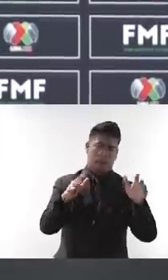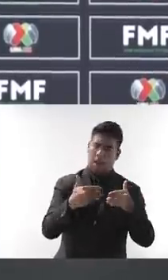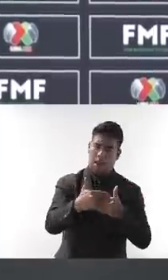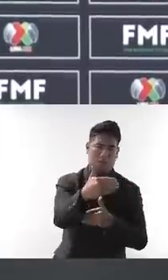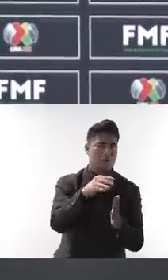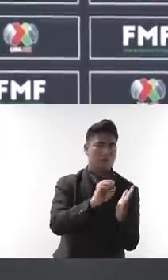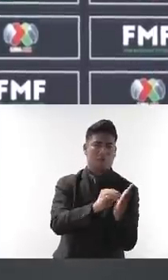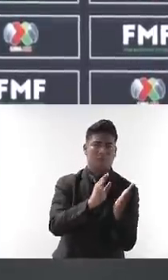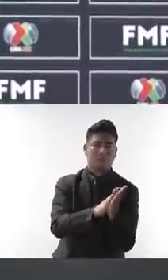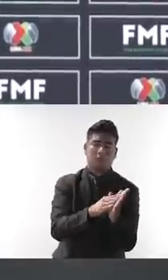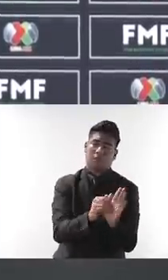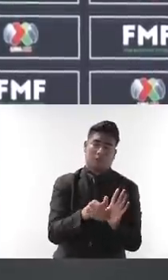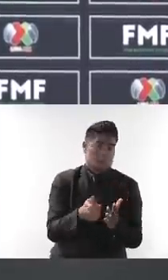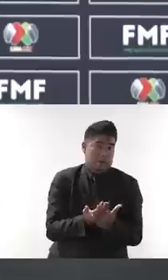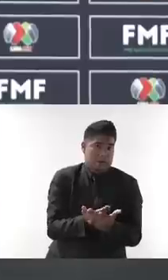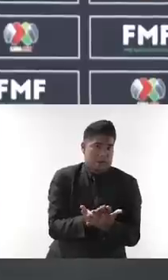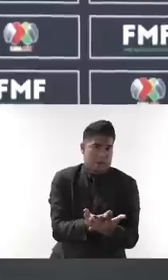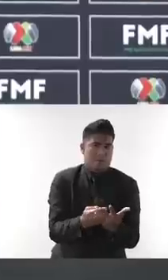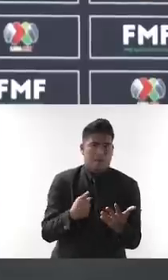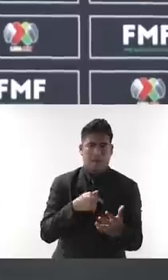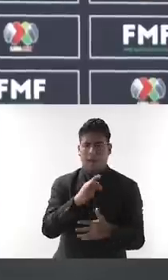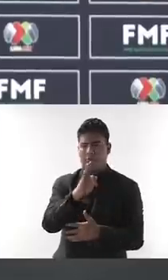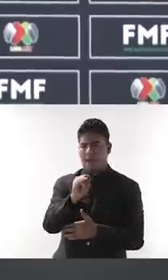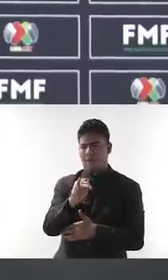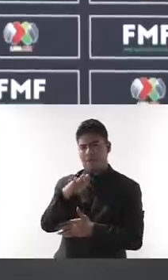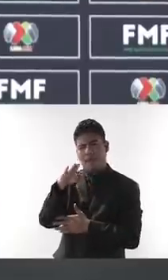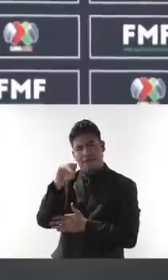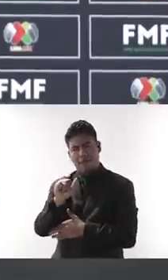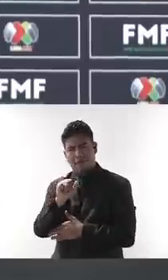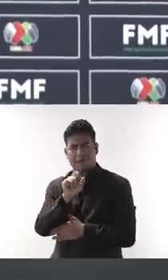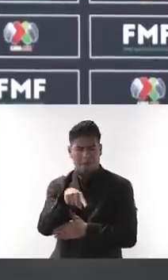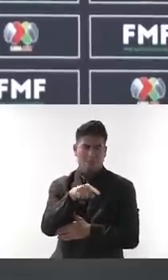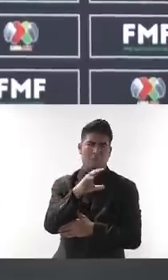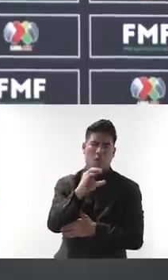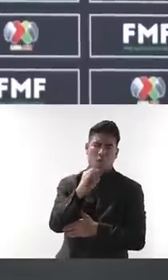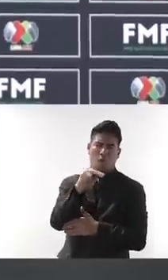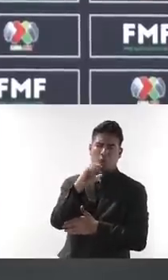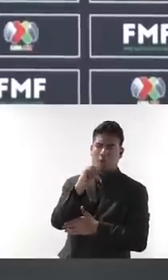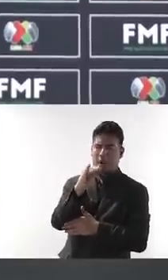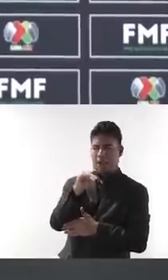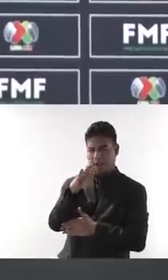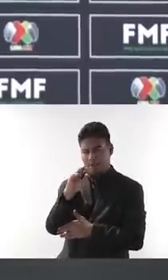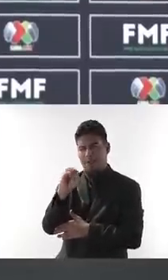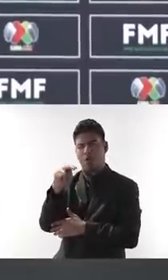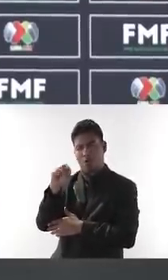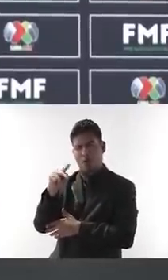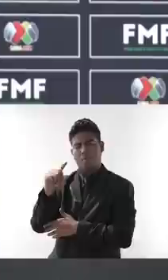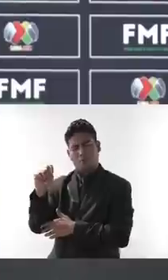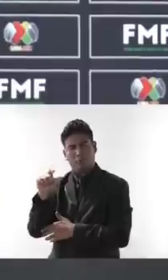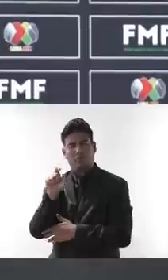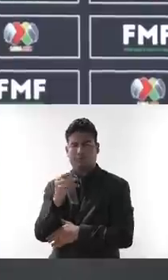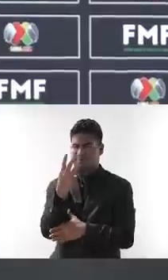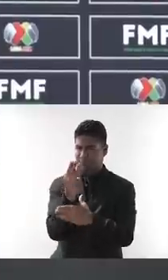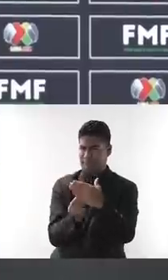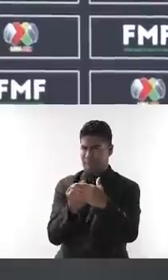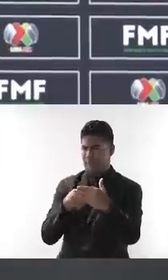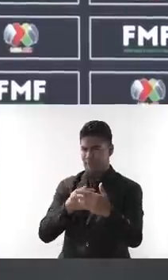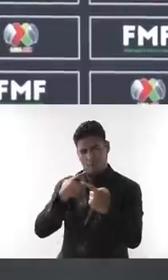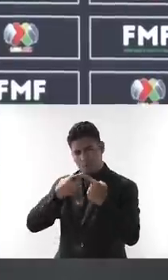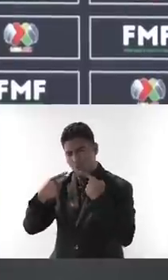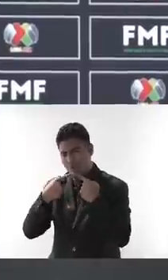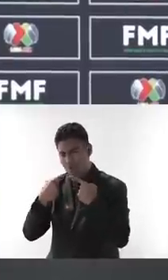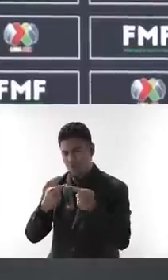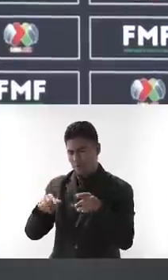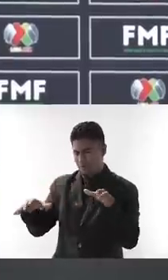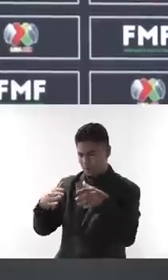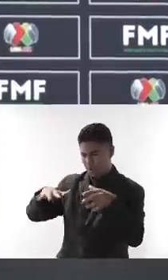Esperemos a que se den estas definiciones de FIFA, de CONCACAF y de CONMEBOL, y nosotros seguiremos empujando porque México participe